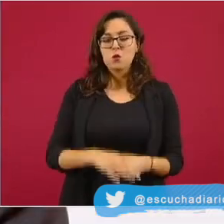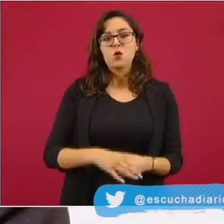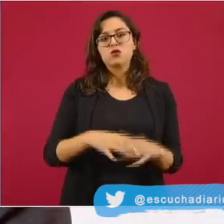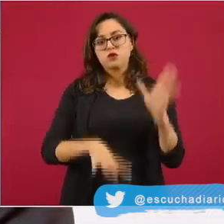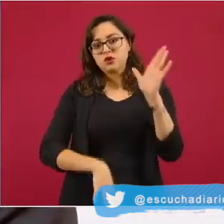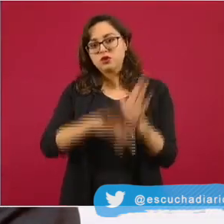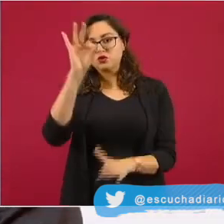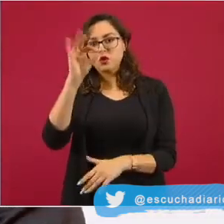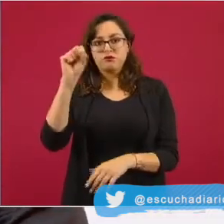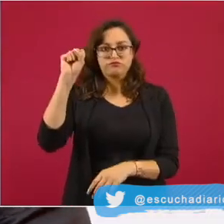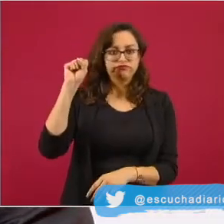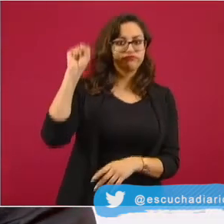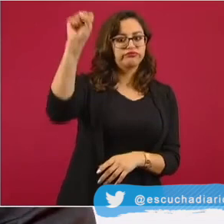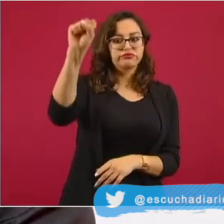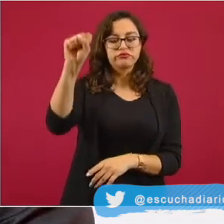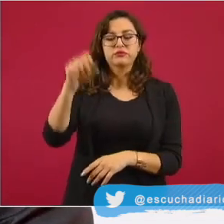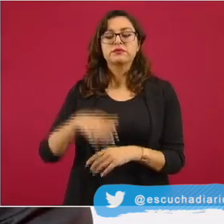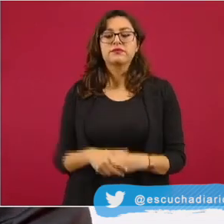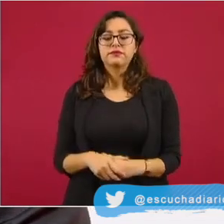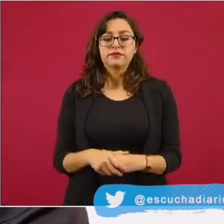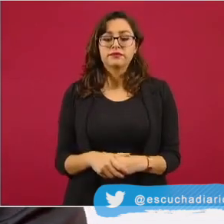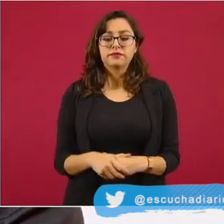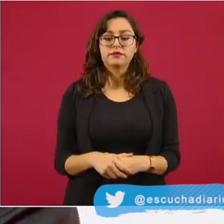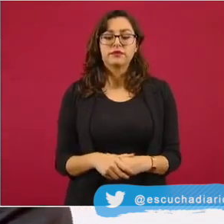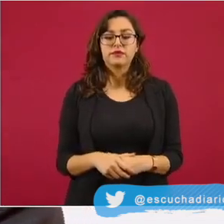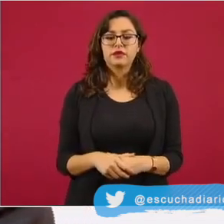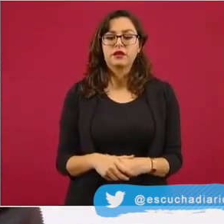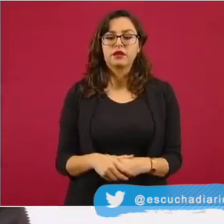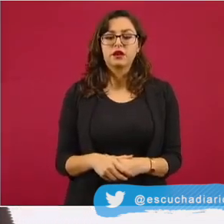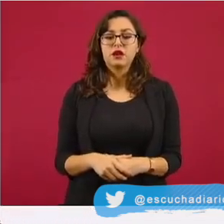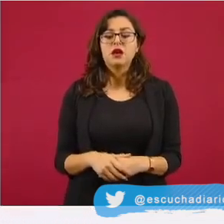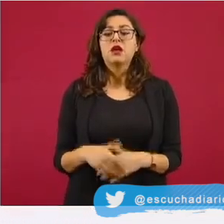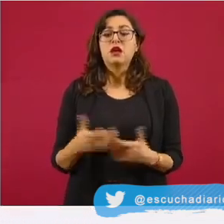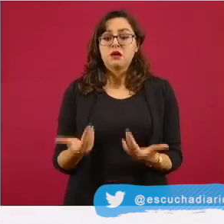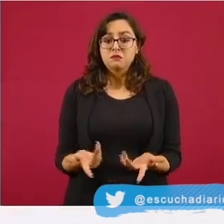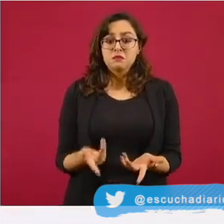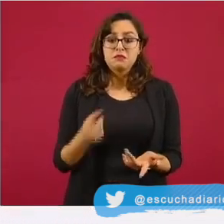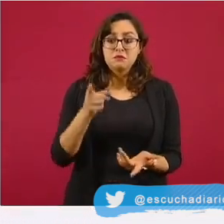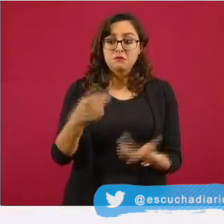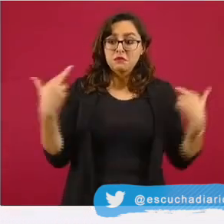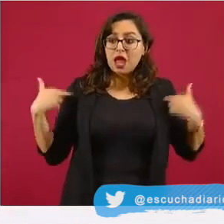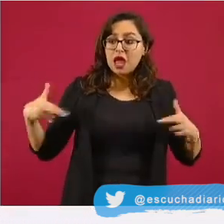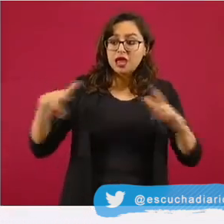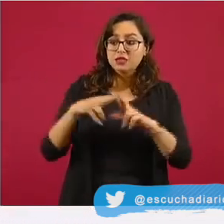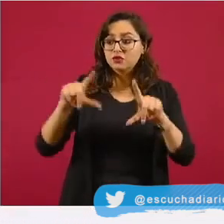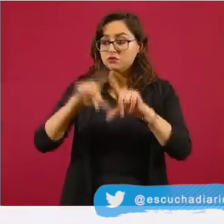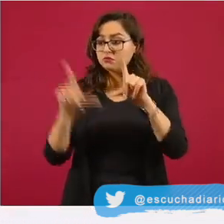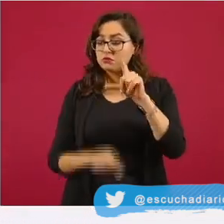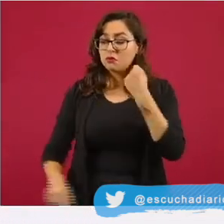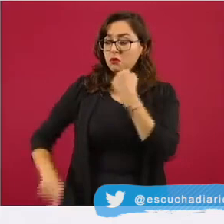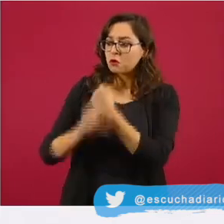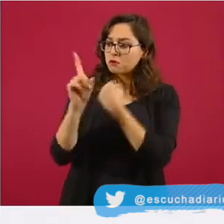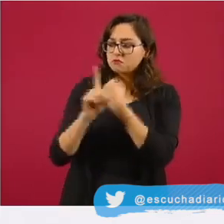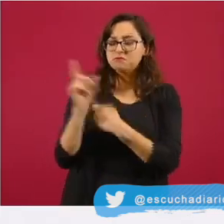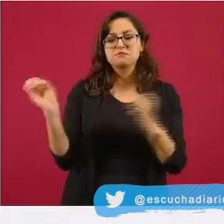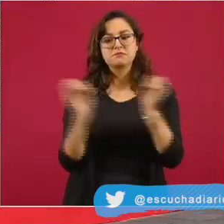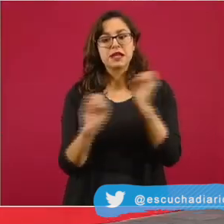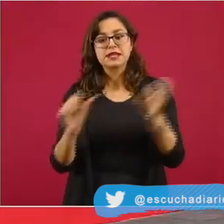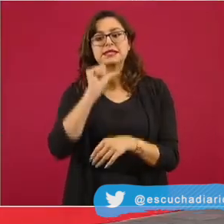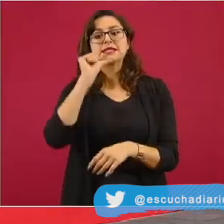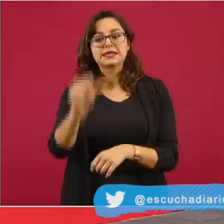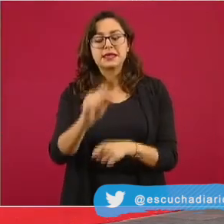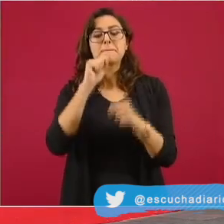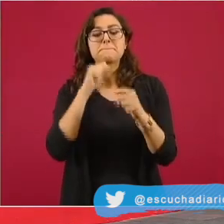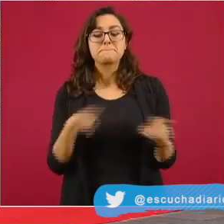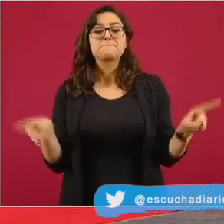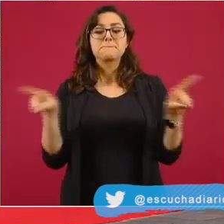sindicatos. No hemos tenido ningún conflicto con el Magisterio Nacional. Se han basificado